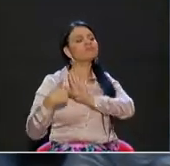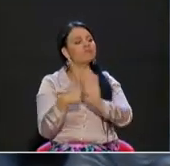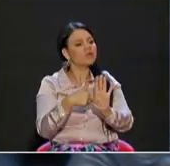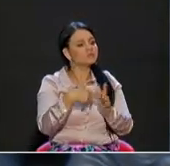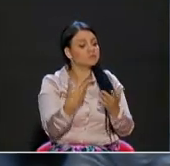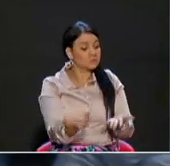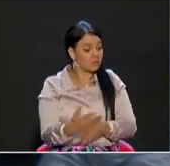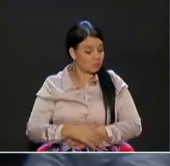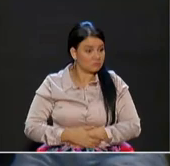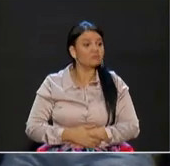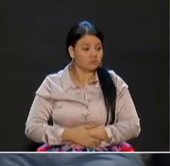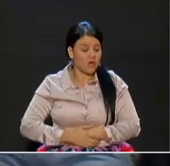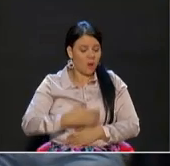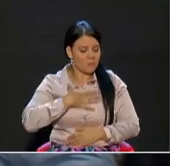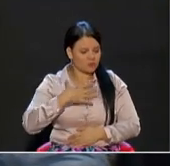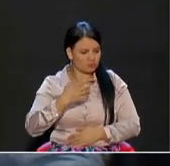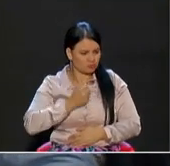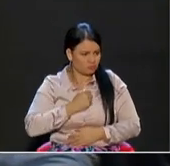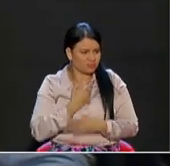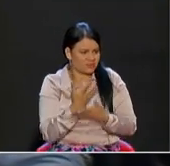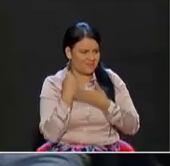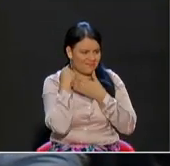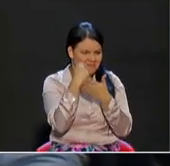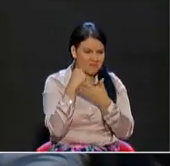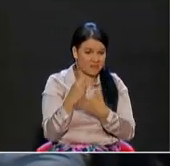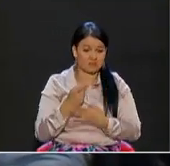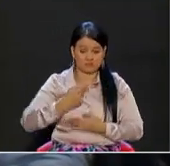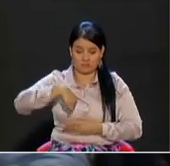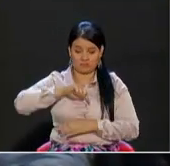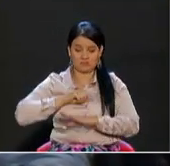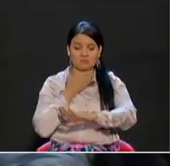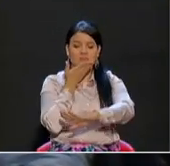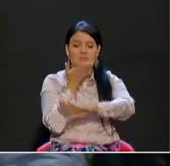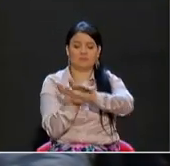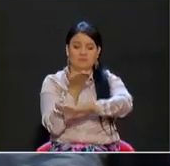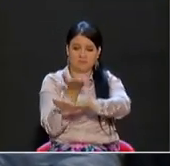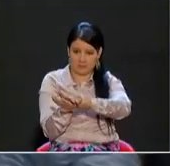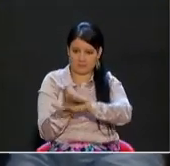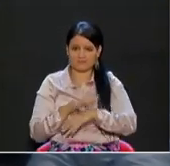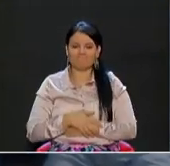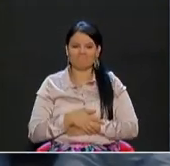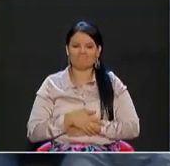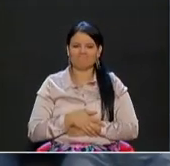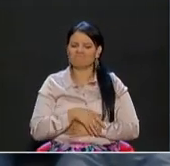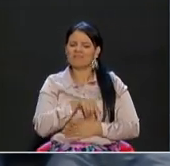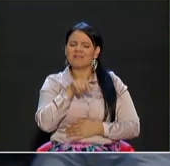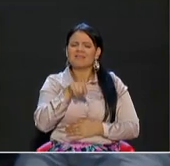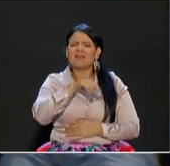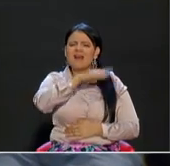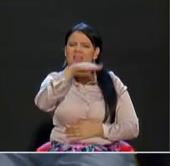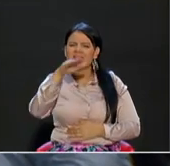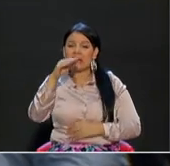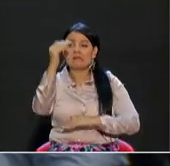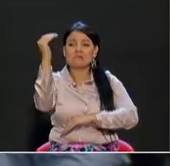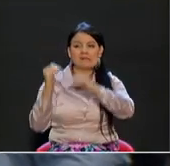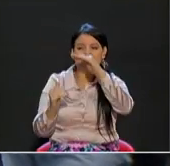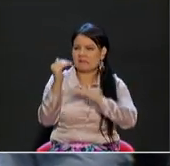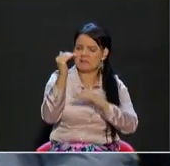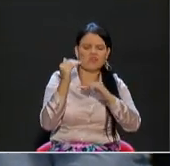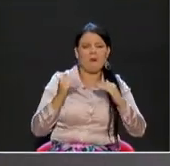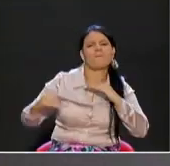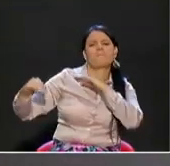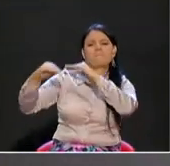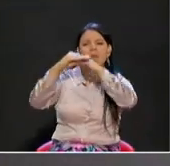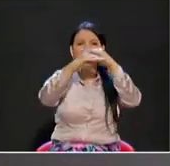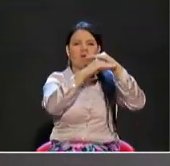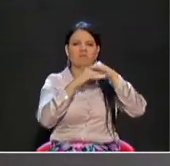con las oportunidades y eso es lo que nosotros proponemos desde mi propuesta de antioquia superar desigualdades con desarrollo sostenible